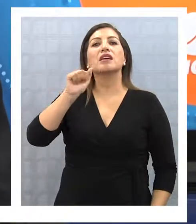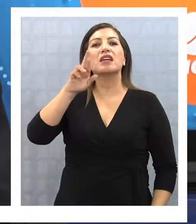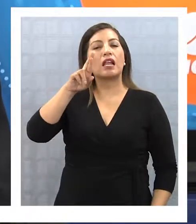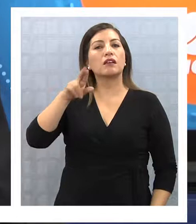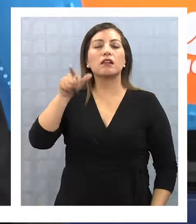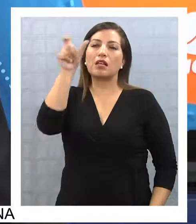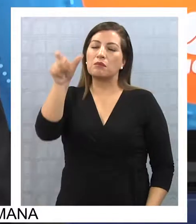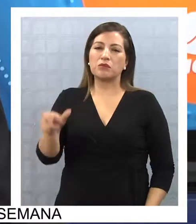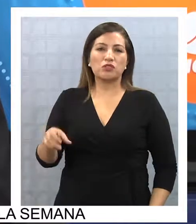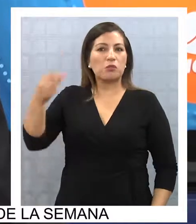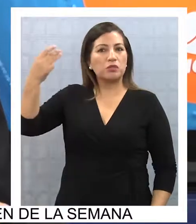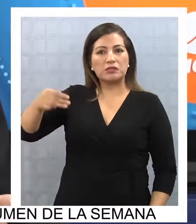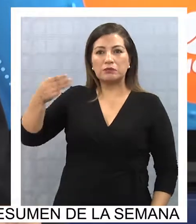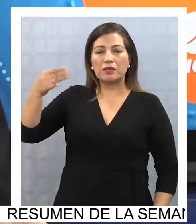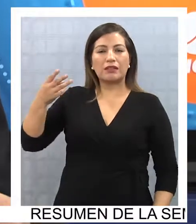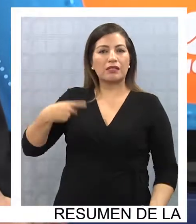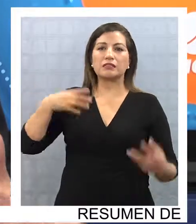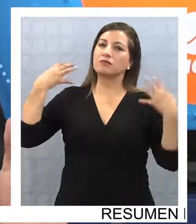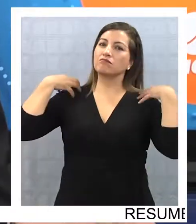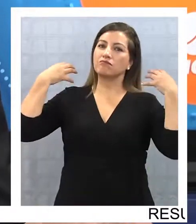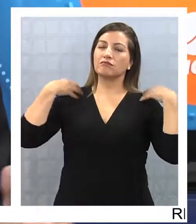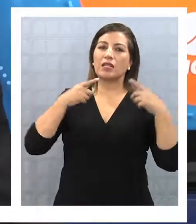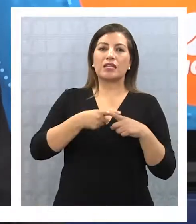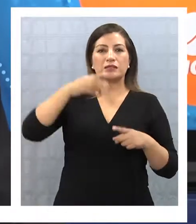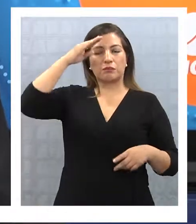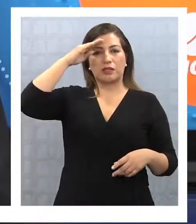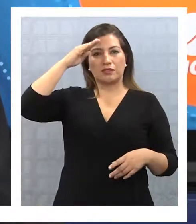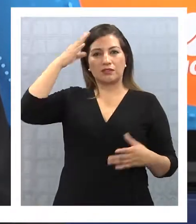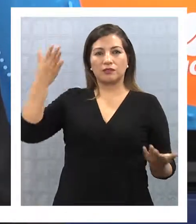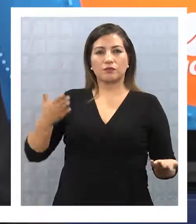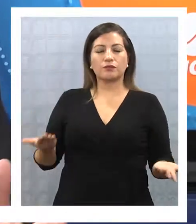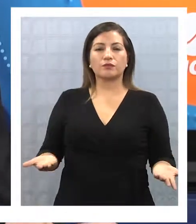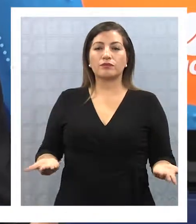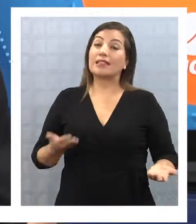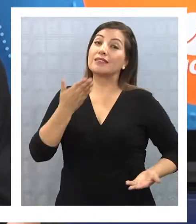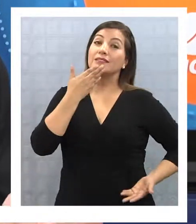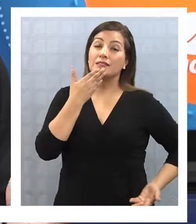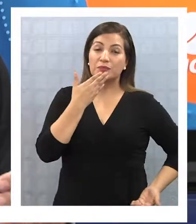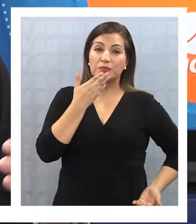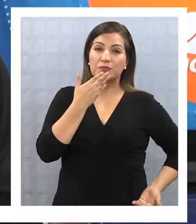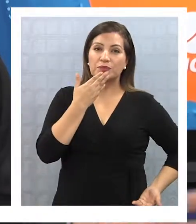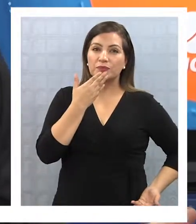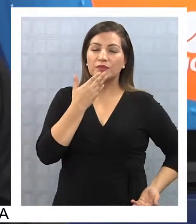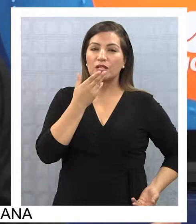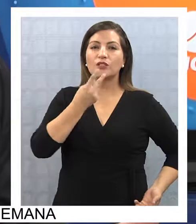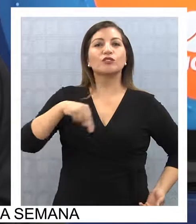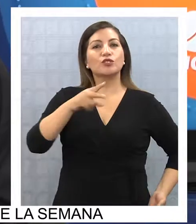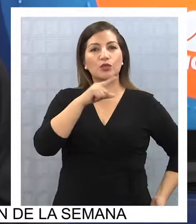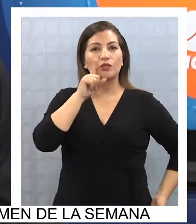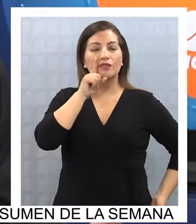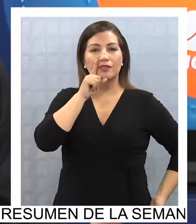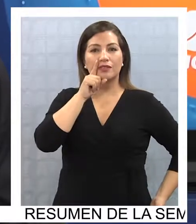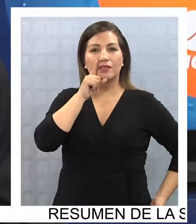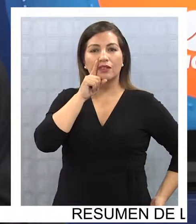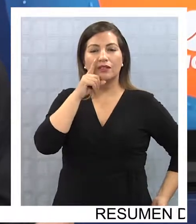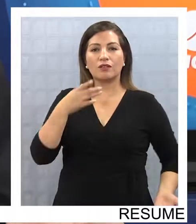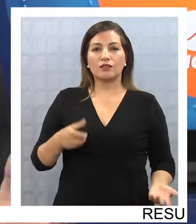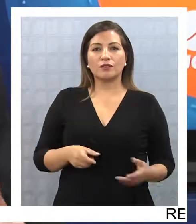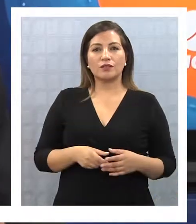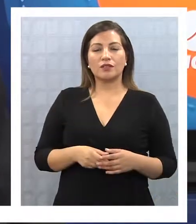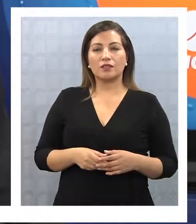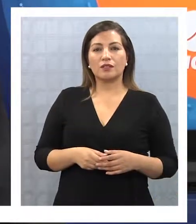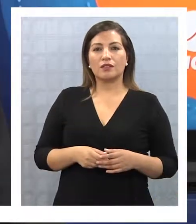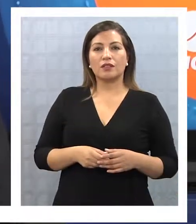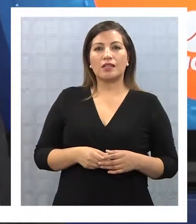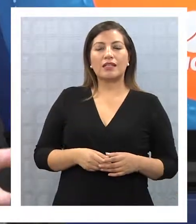municipios para pilotear experiencias inclusivas de reciclaje. Además, Ya tenemos los perfiles